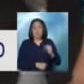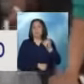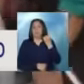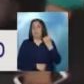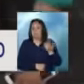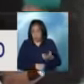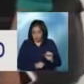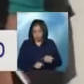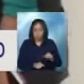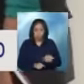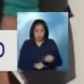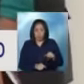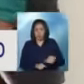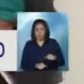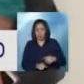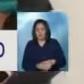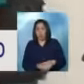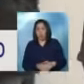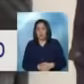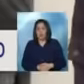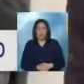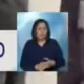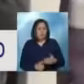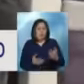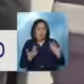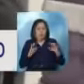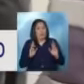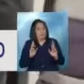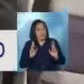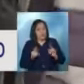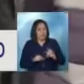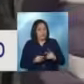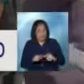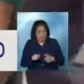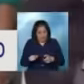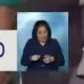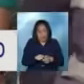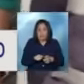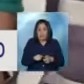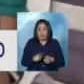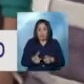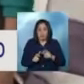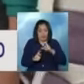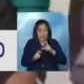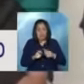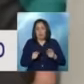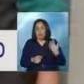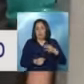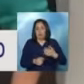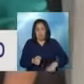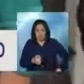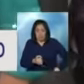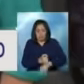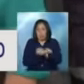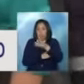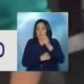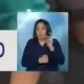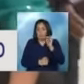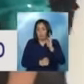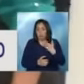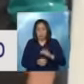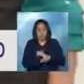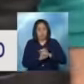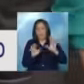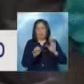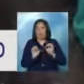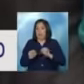primera vez, la primera vez. Que felizmente está con el seguro esta granada, porque si no la profesora que pateó el artefacto